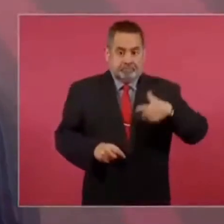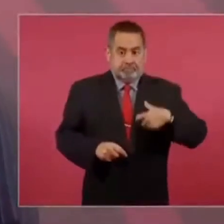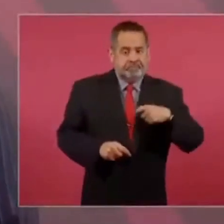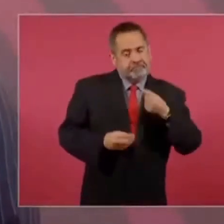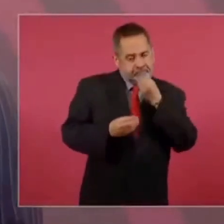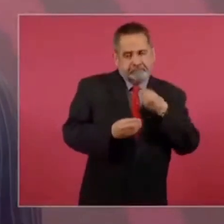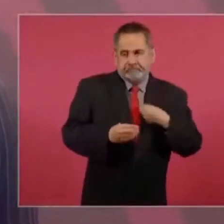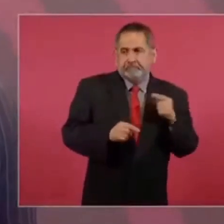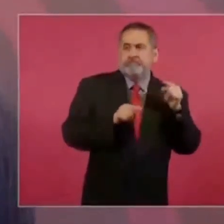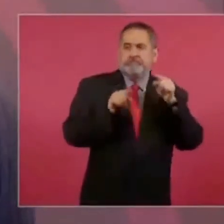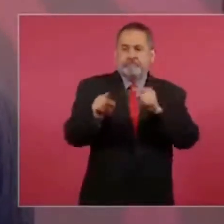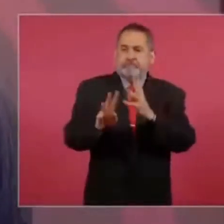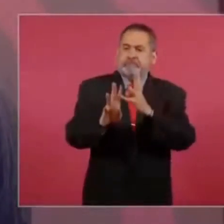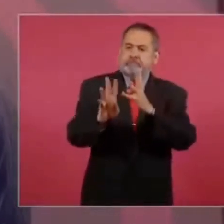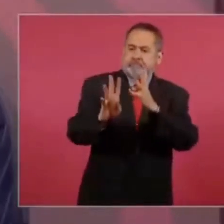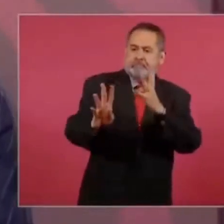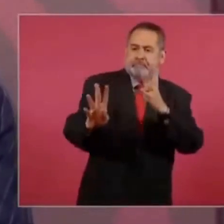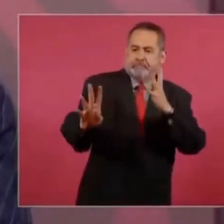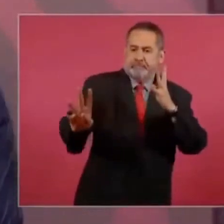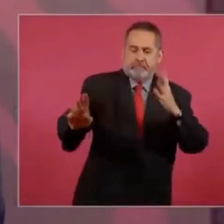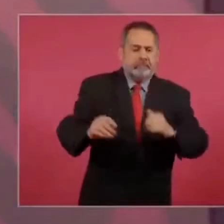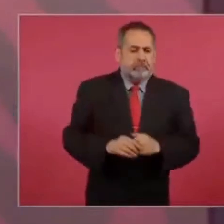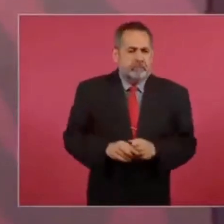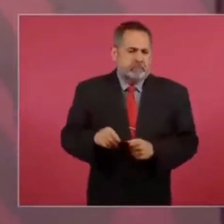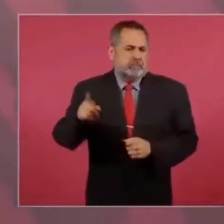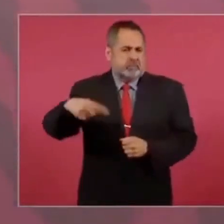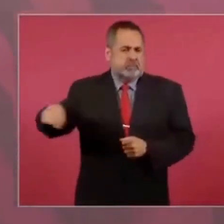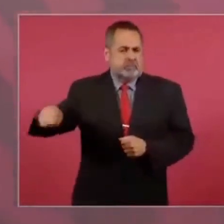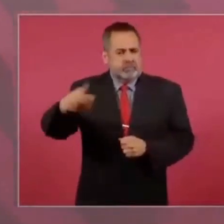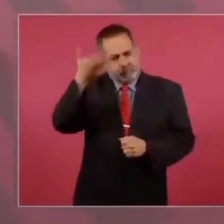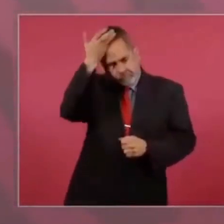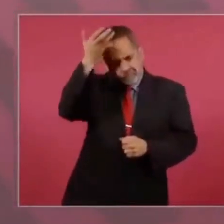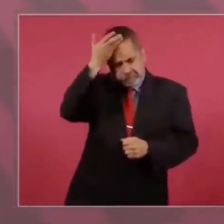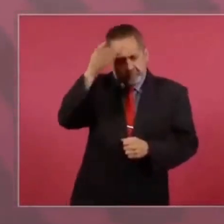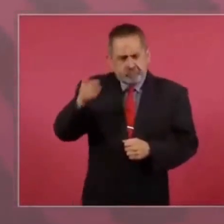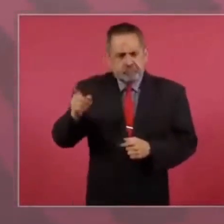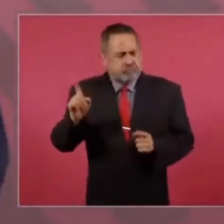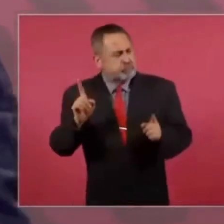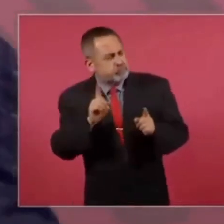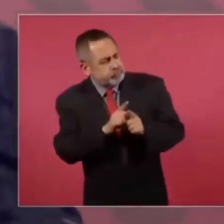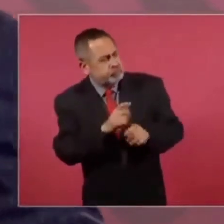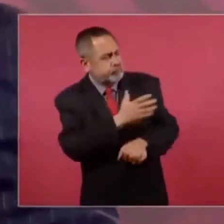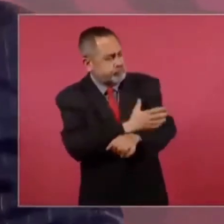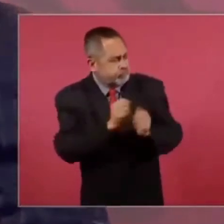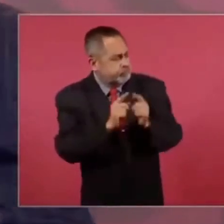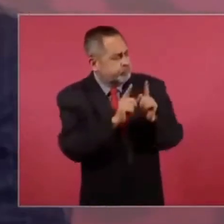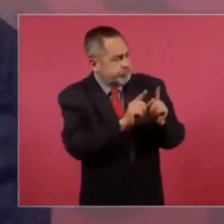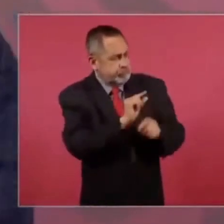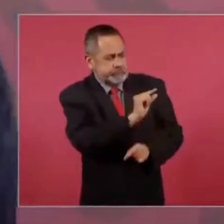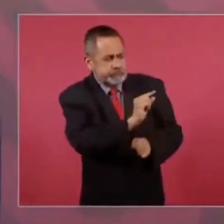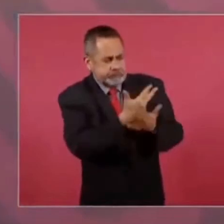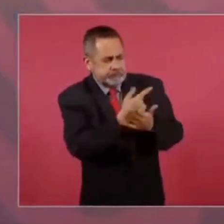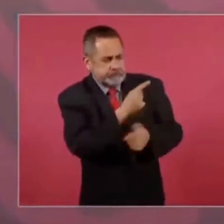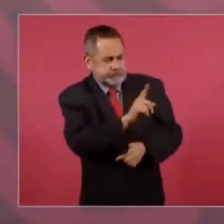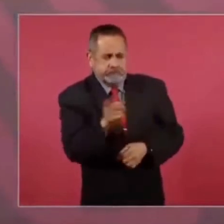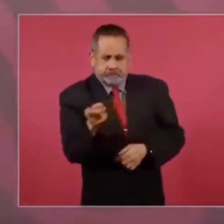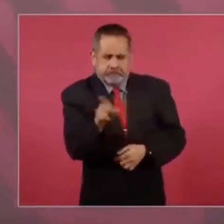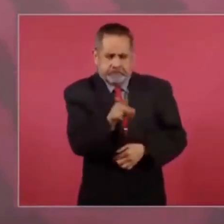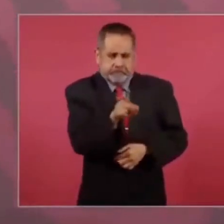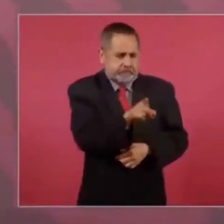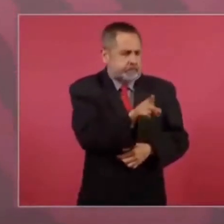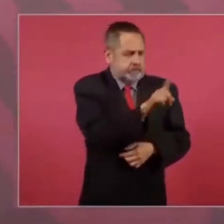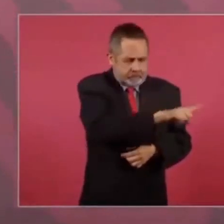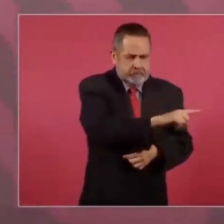y compañeras, compañeros, pues acompañaban a todos y les decía, ahorita les va a tocar su turno,